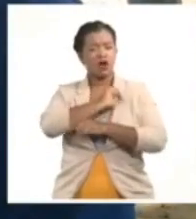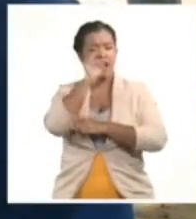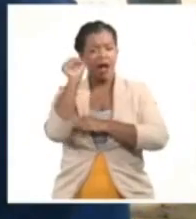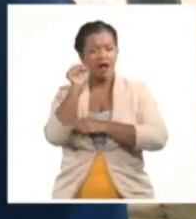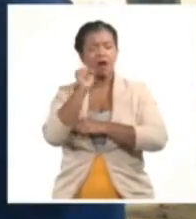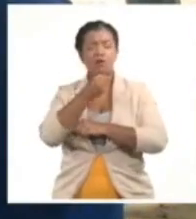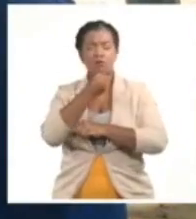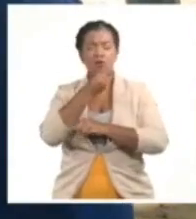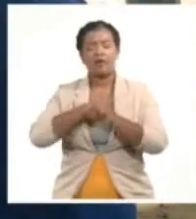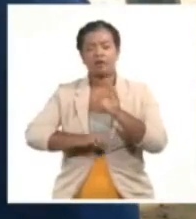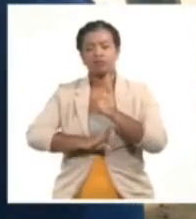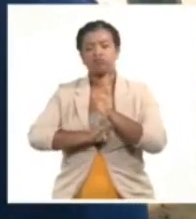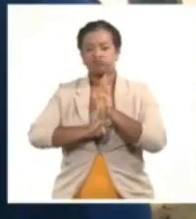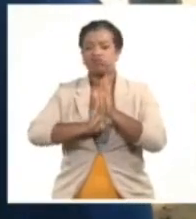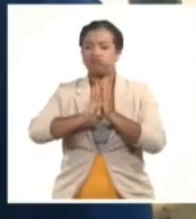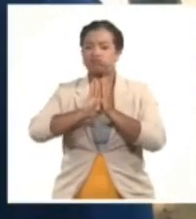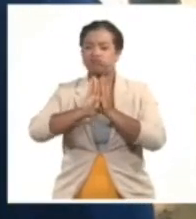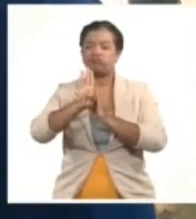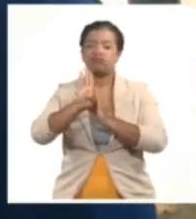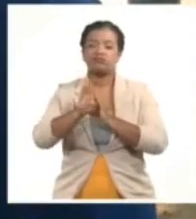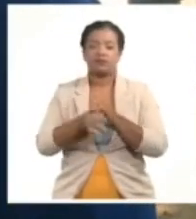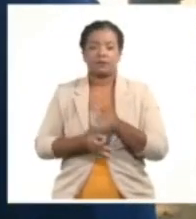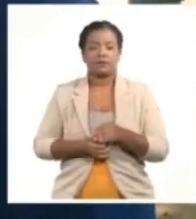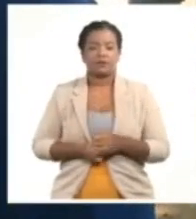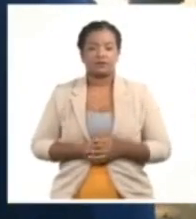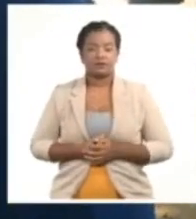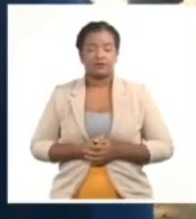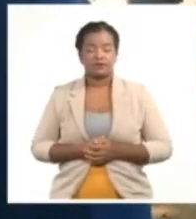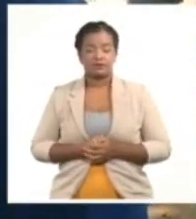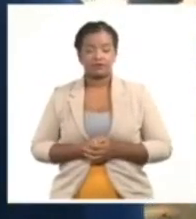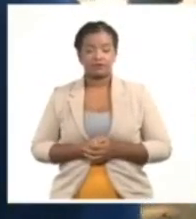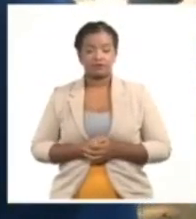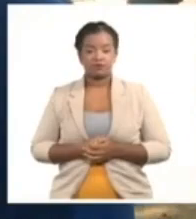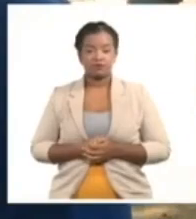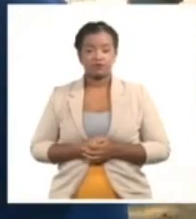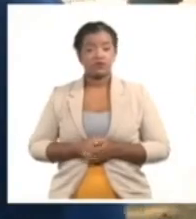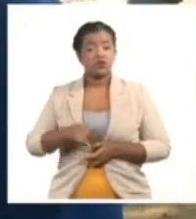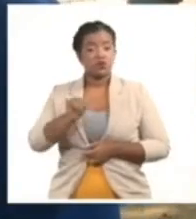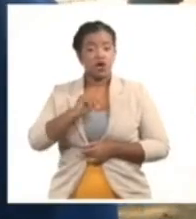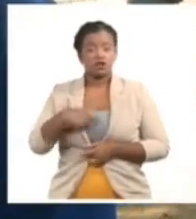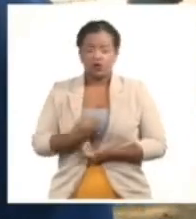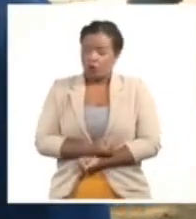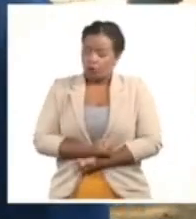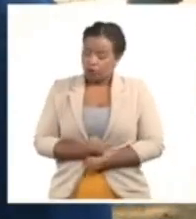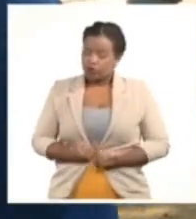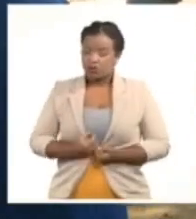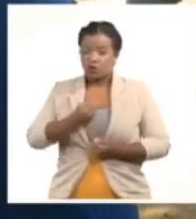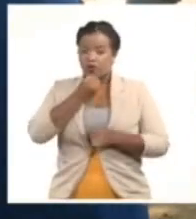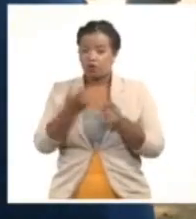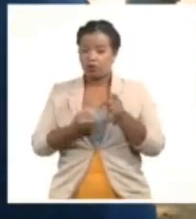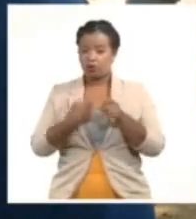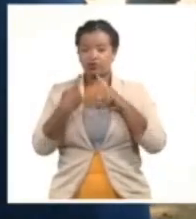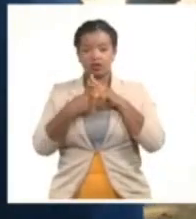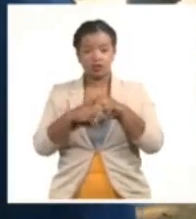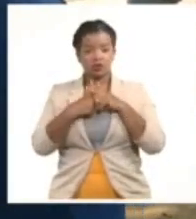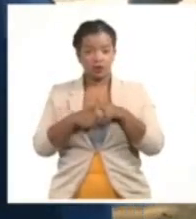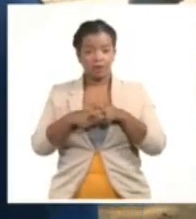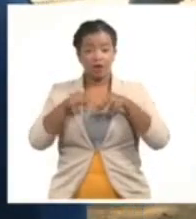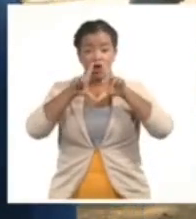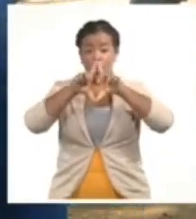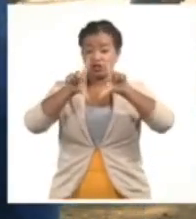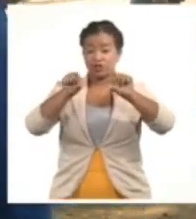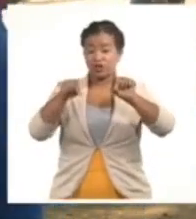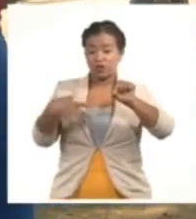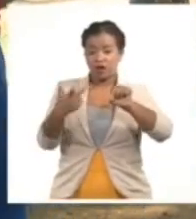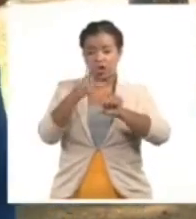seguir precisamente esos revolucionando y vamos a salir con adelante también y patentizando que además ese concepto de